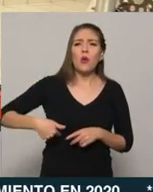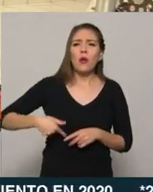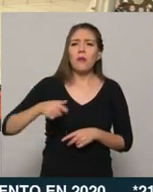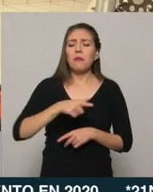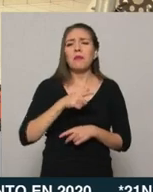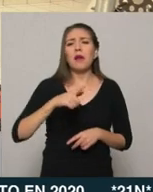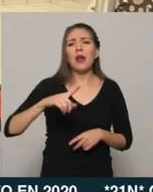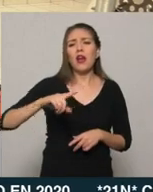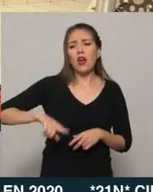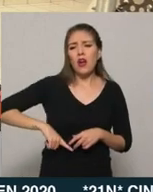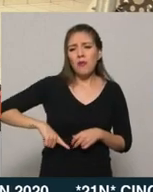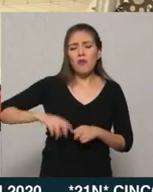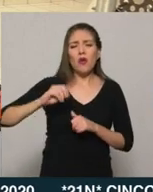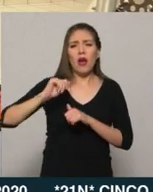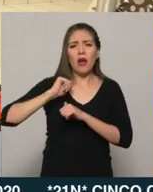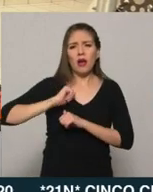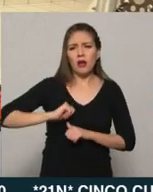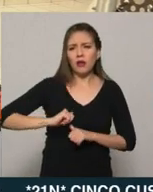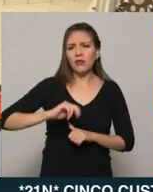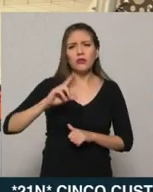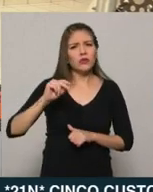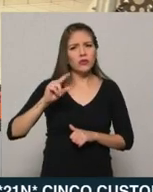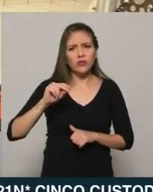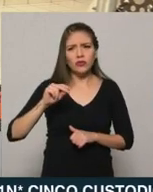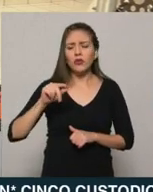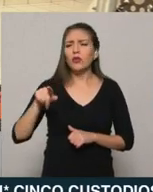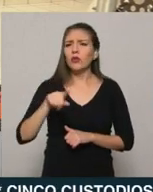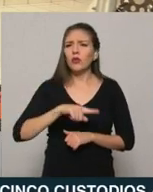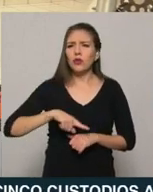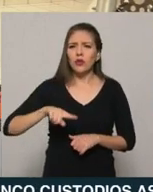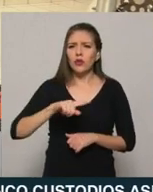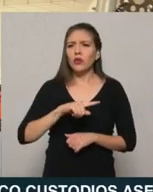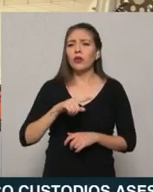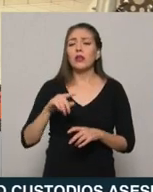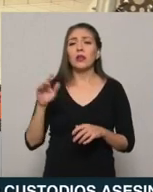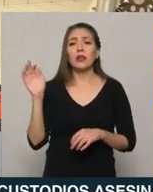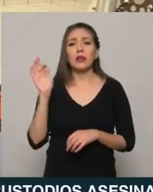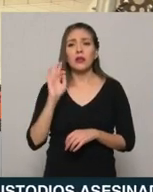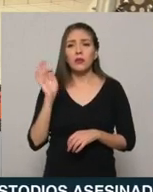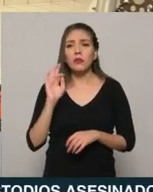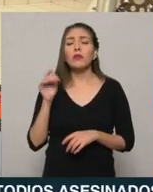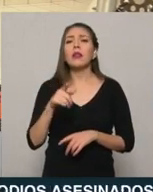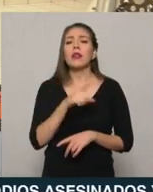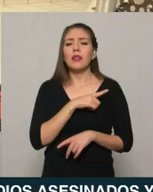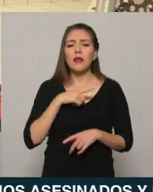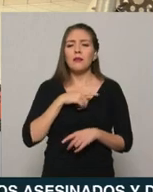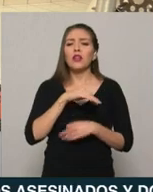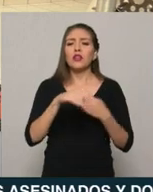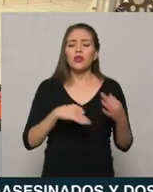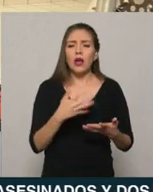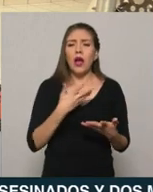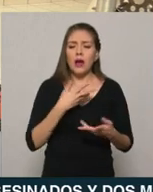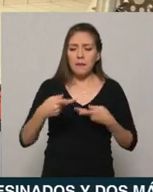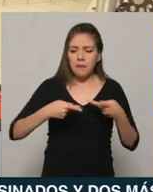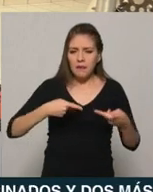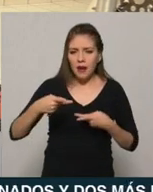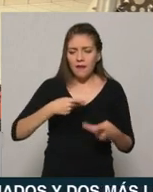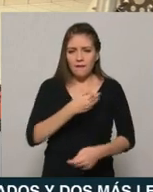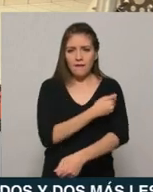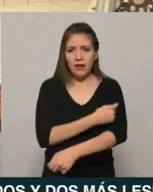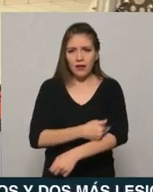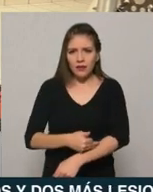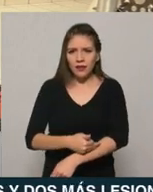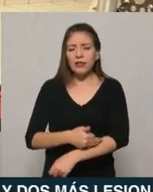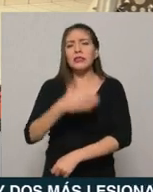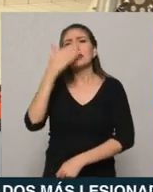autoridades, porque no callen ellos, callen todos. El que tengamos un plan familiar, el que tengamos conocimientos